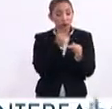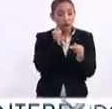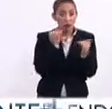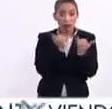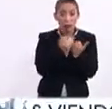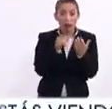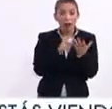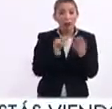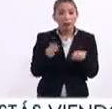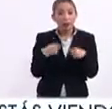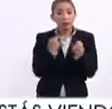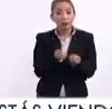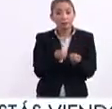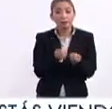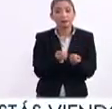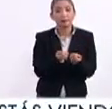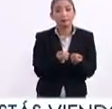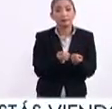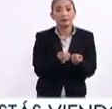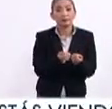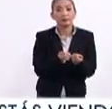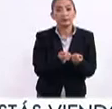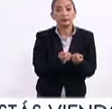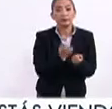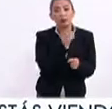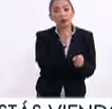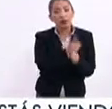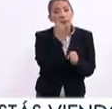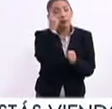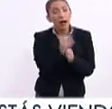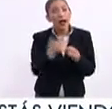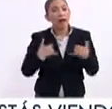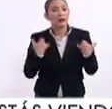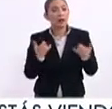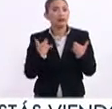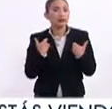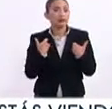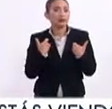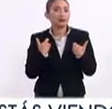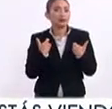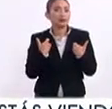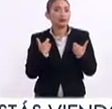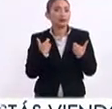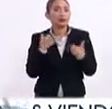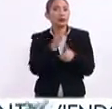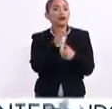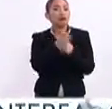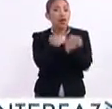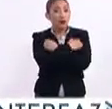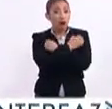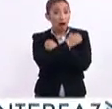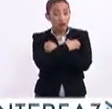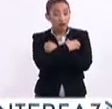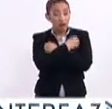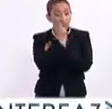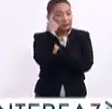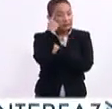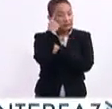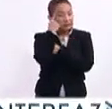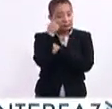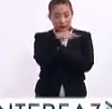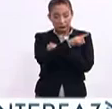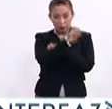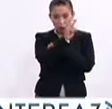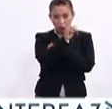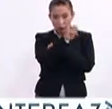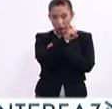género, a proporcionar oportunidades para los jóvenes. Entonces, la educación se ha entendido por parte